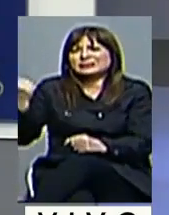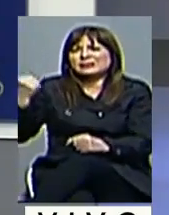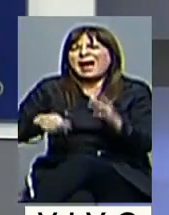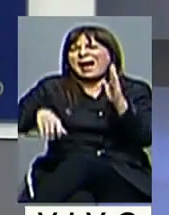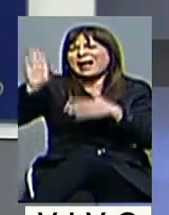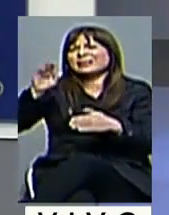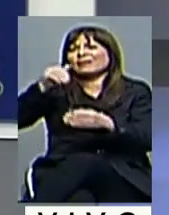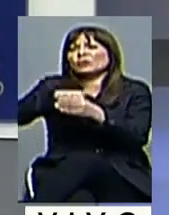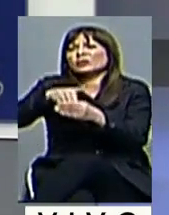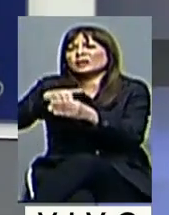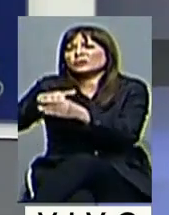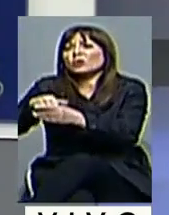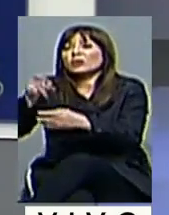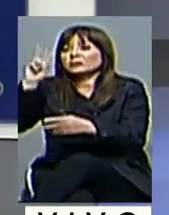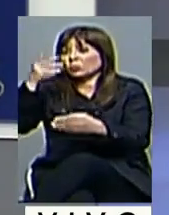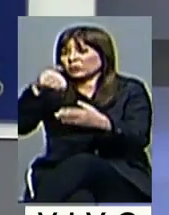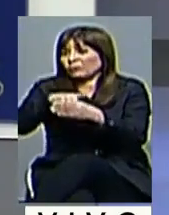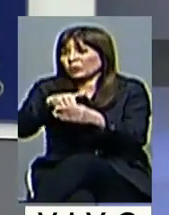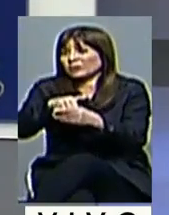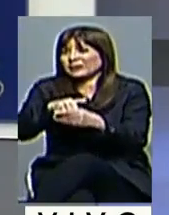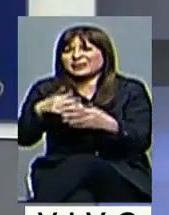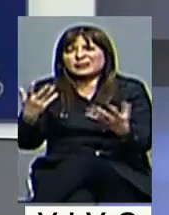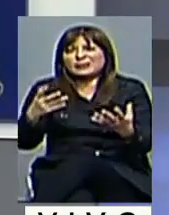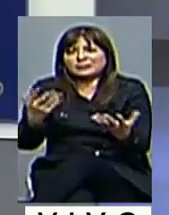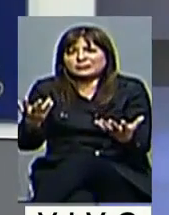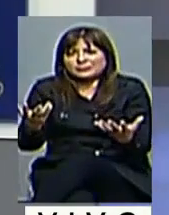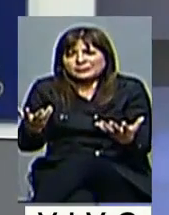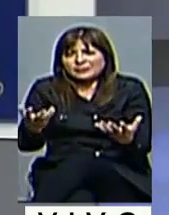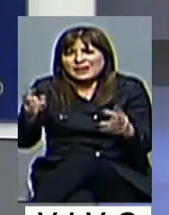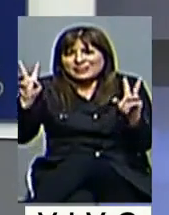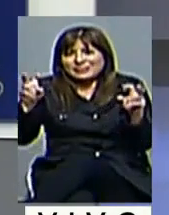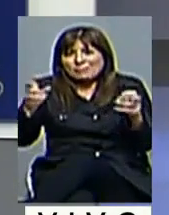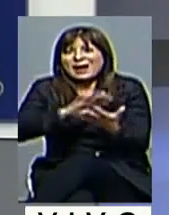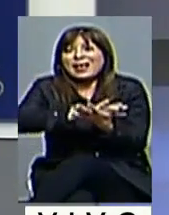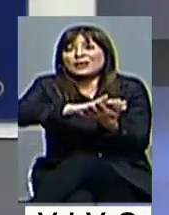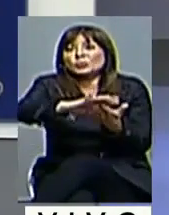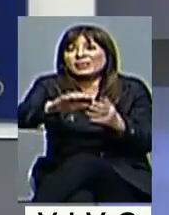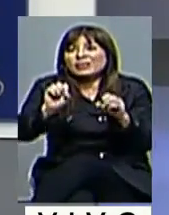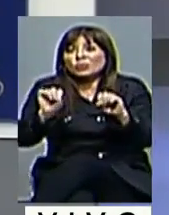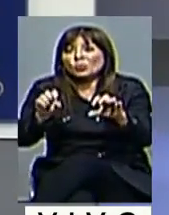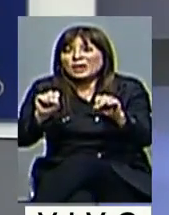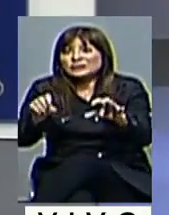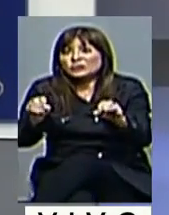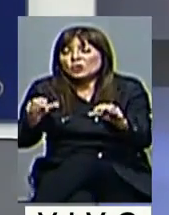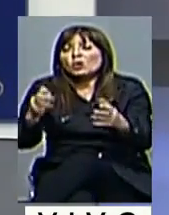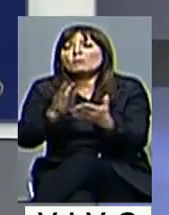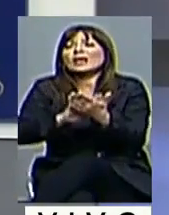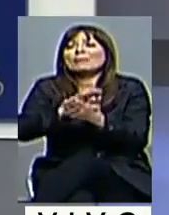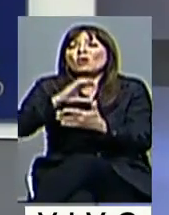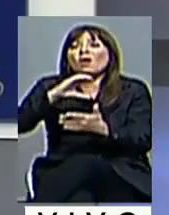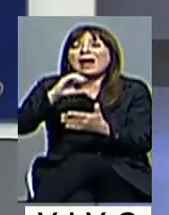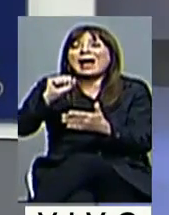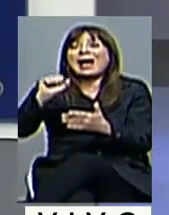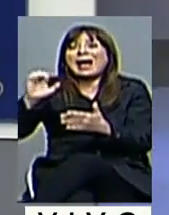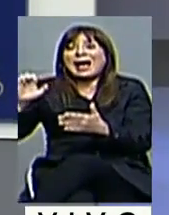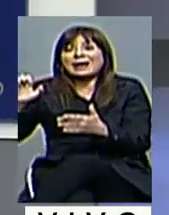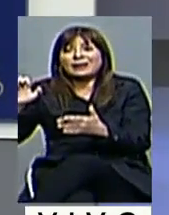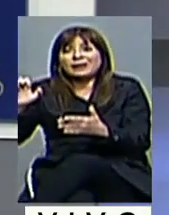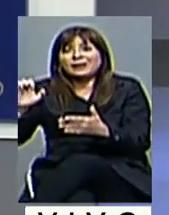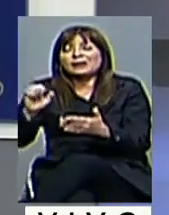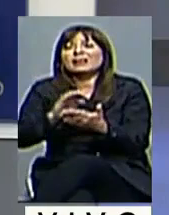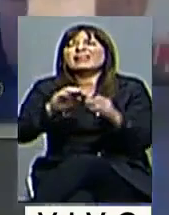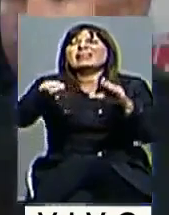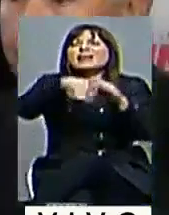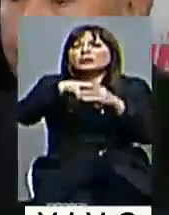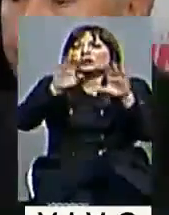alta votación, ¿no?, en segunda vuelta, que es el tema de gratuidad de educación, el tema del CAE. O sea, hay cuestiones que dentro